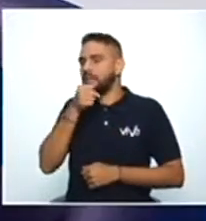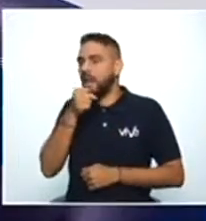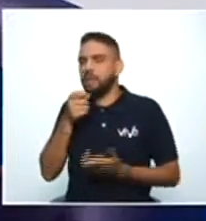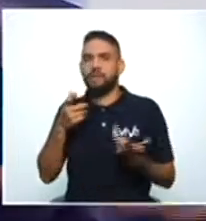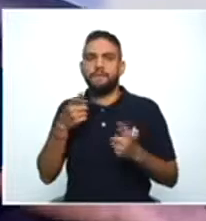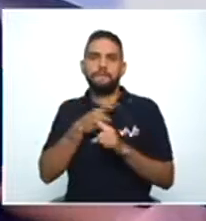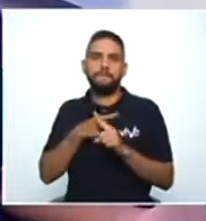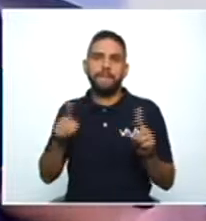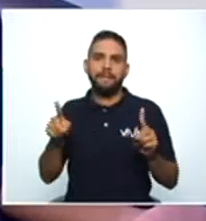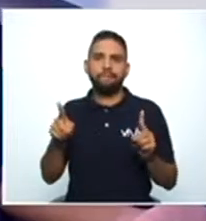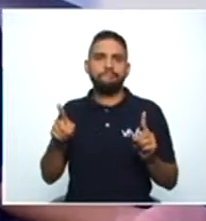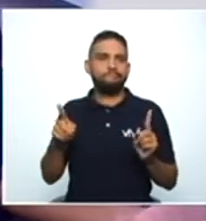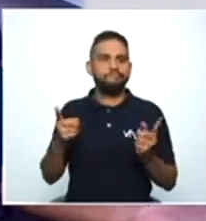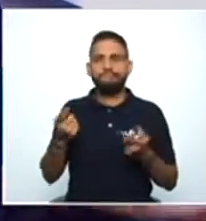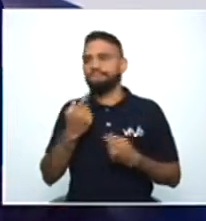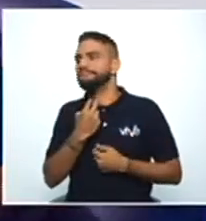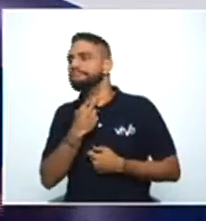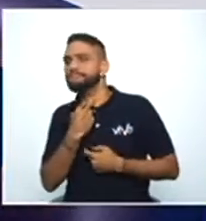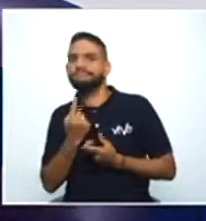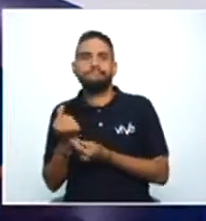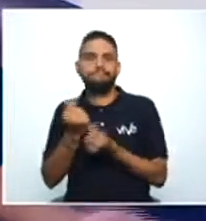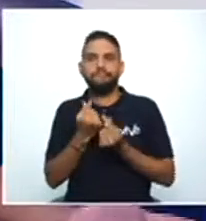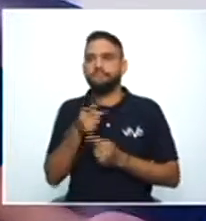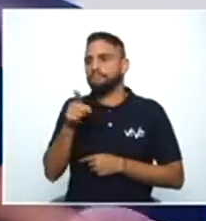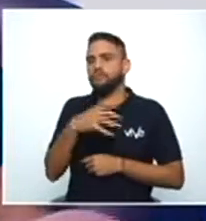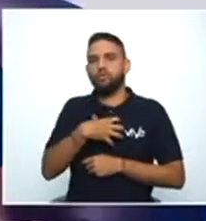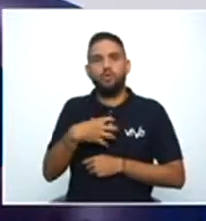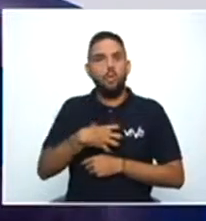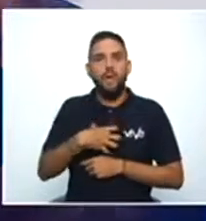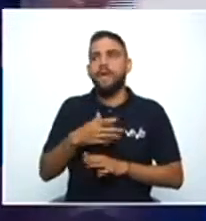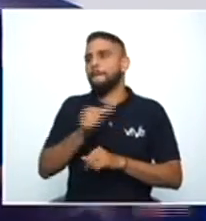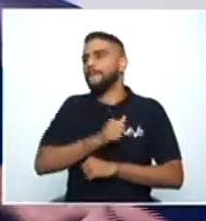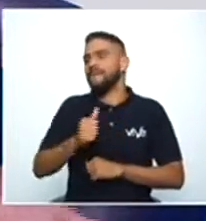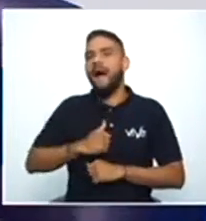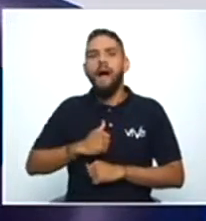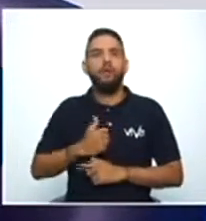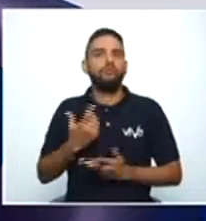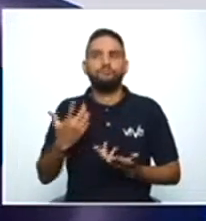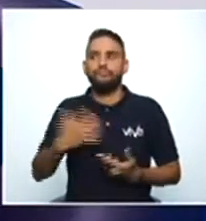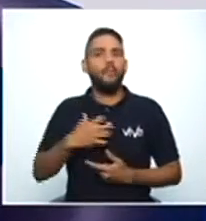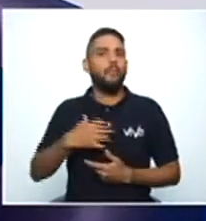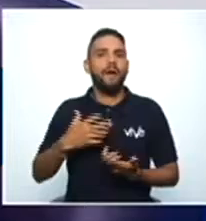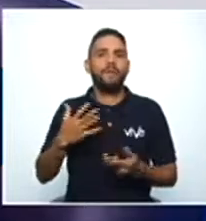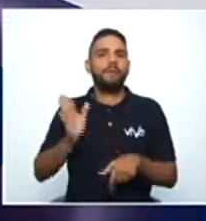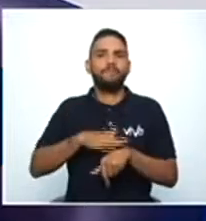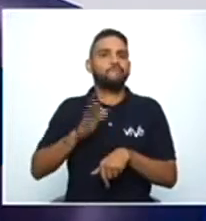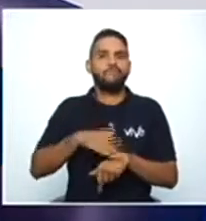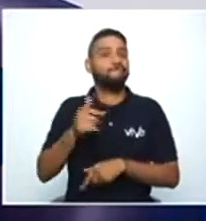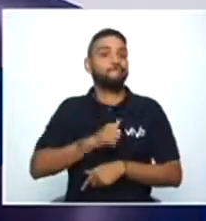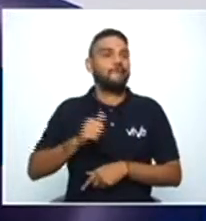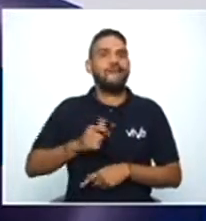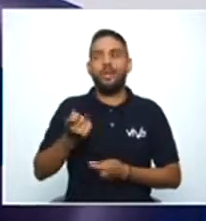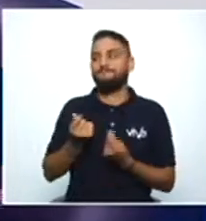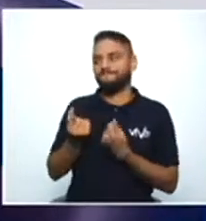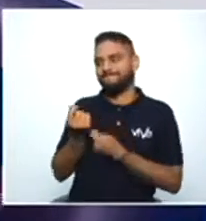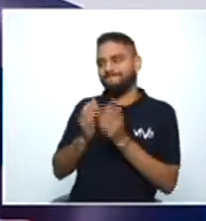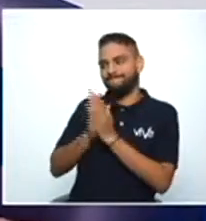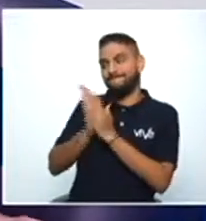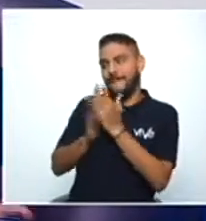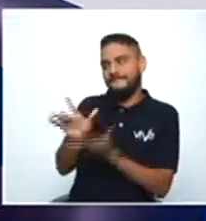pero obviamente no tenga acceso a una disquera privada porque obviamente sabemos que las disqueras privadas buscan otro tipo